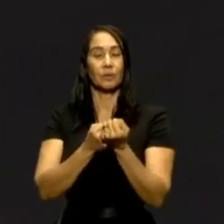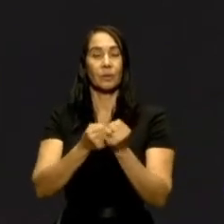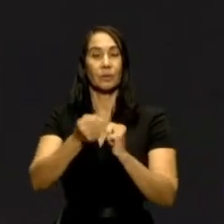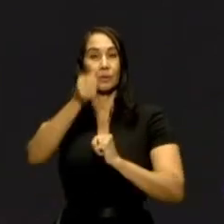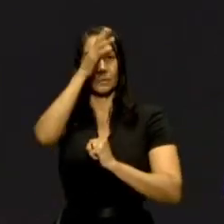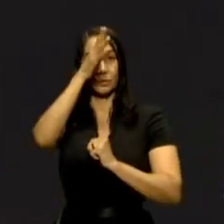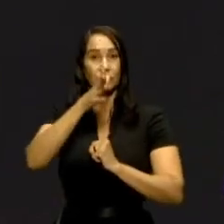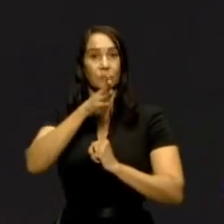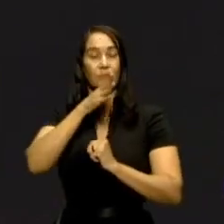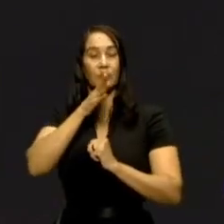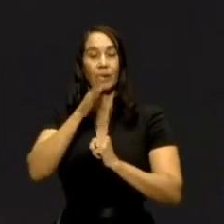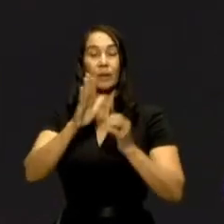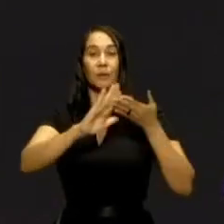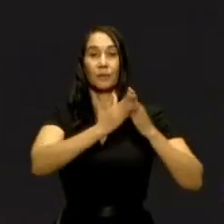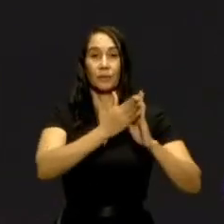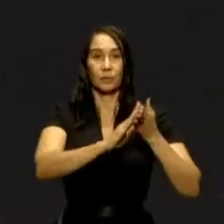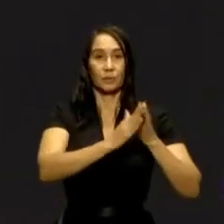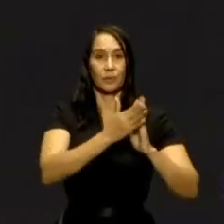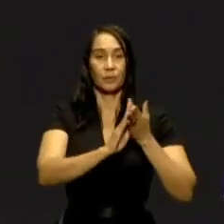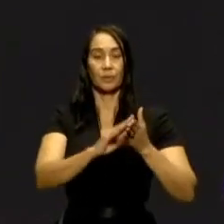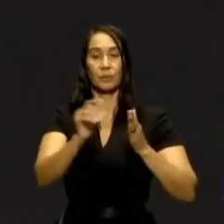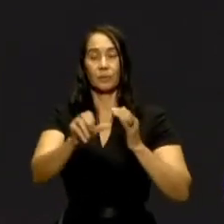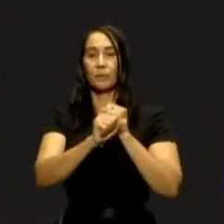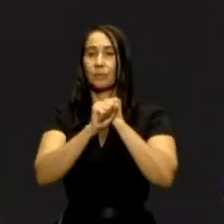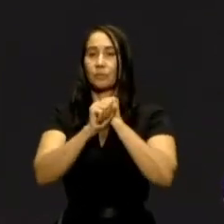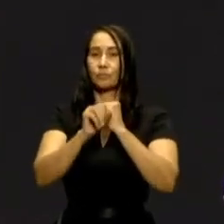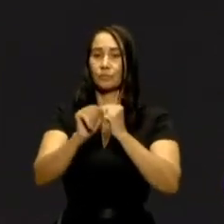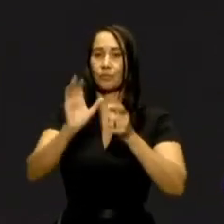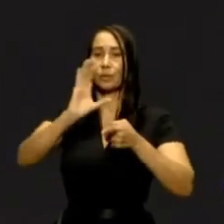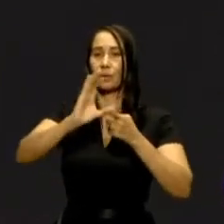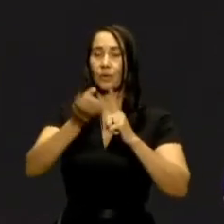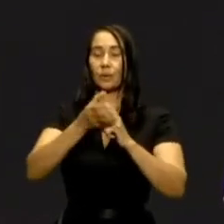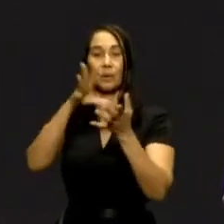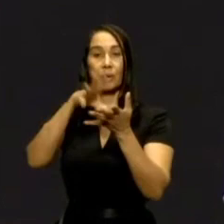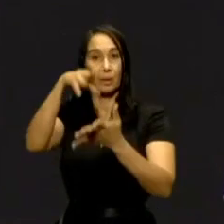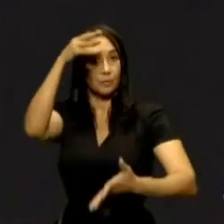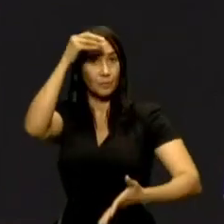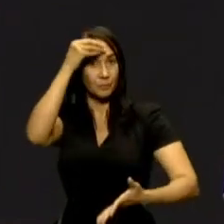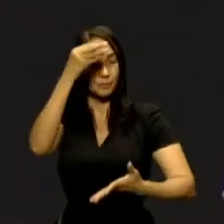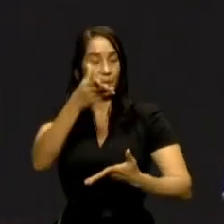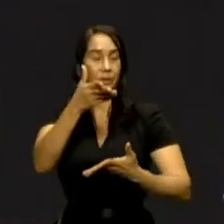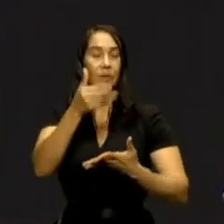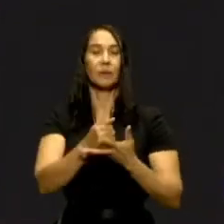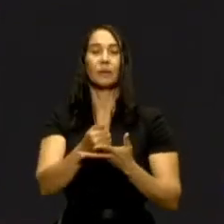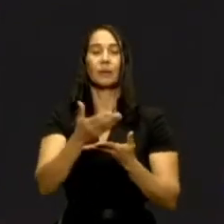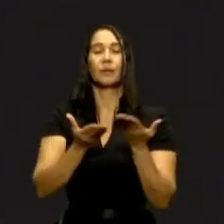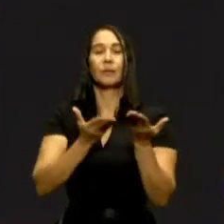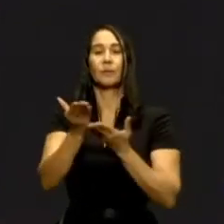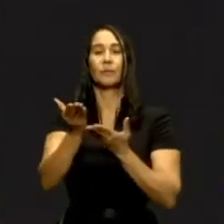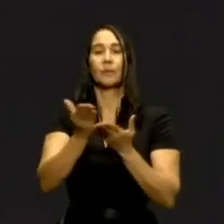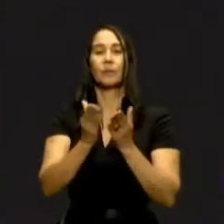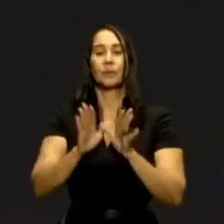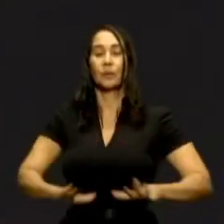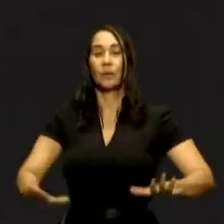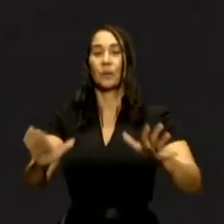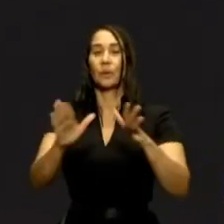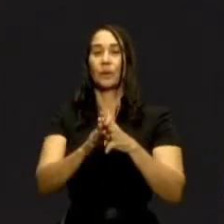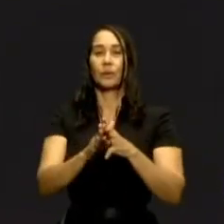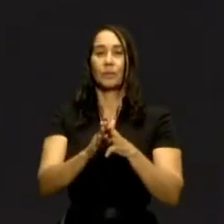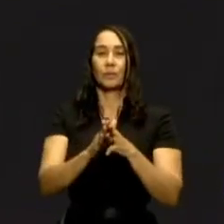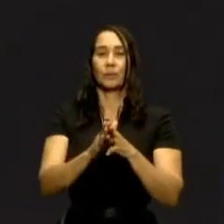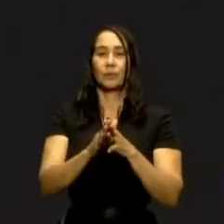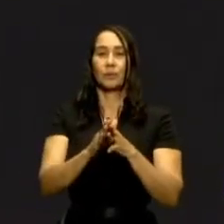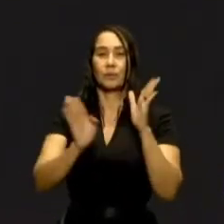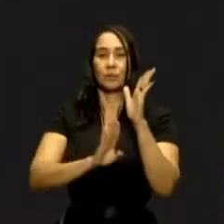padres y la comunidad para fomentar una cultura de aprendizaje y brindar un ambiente propicio para